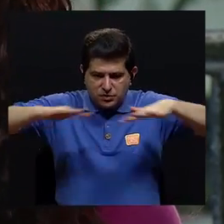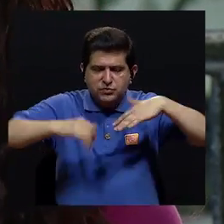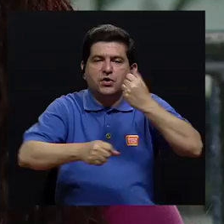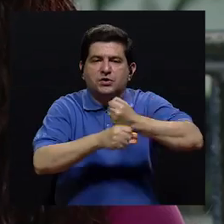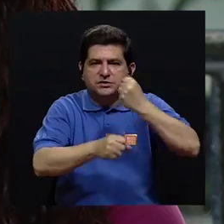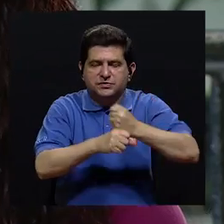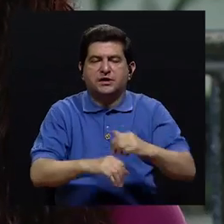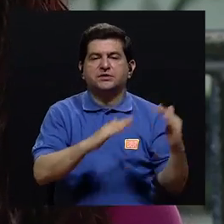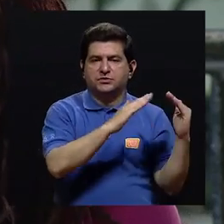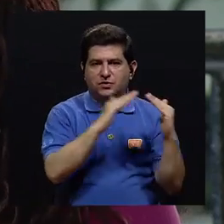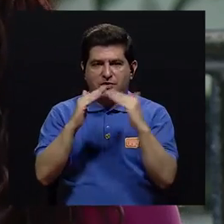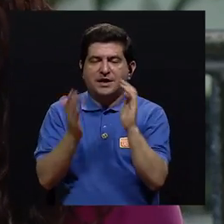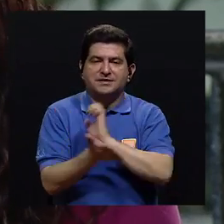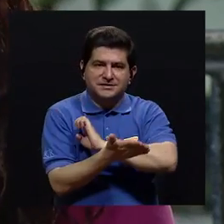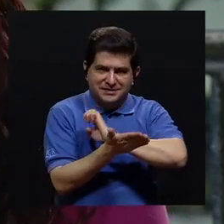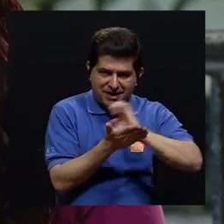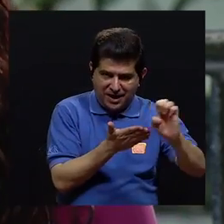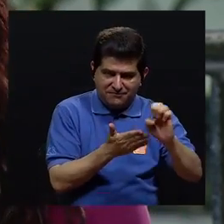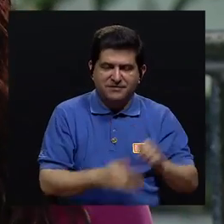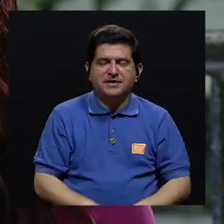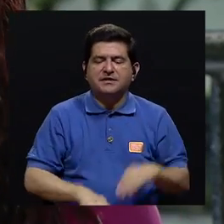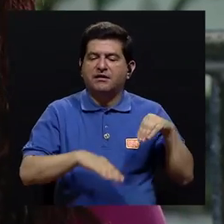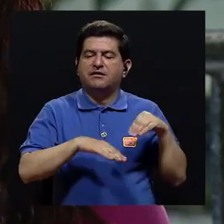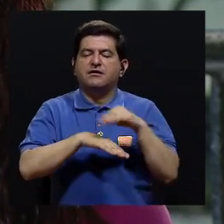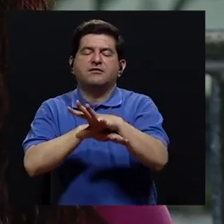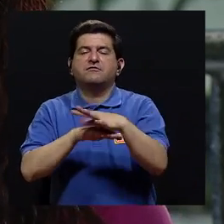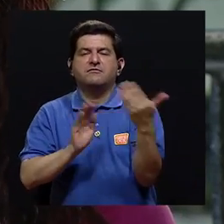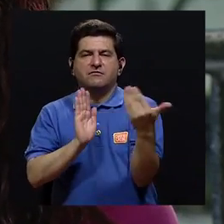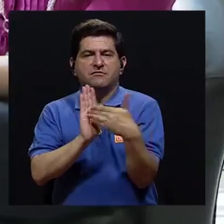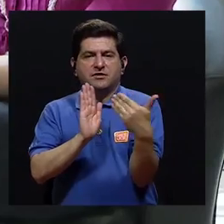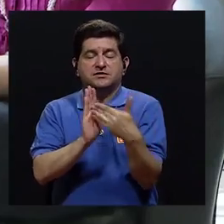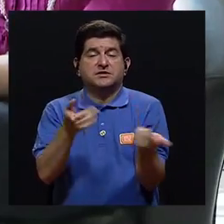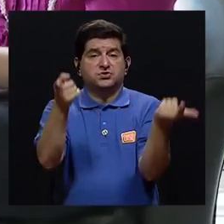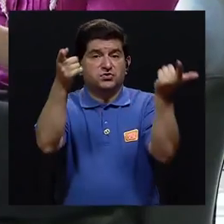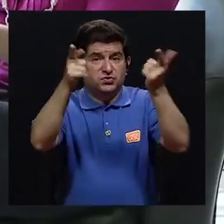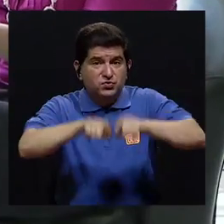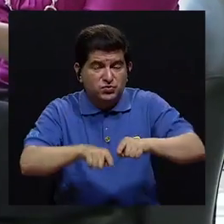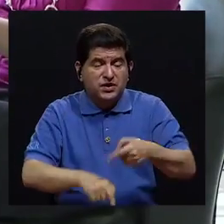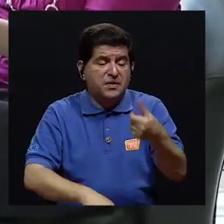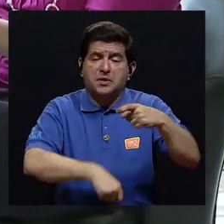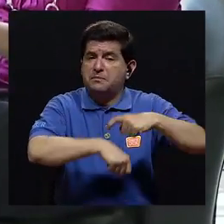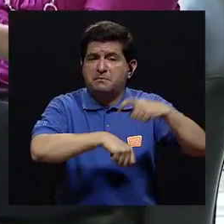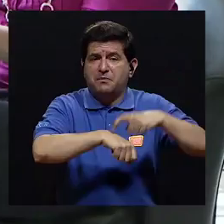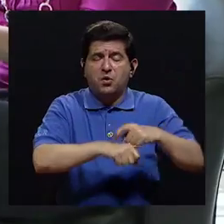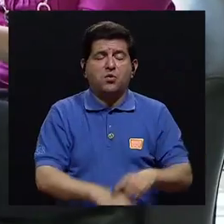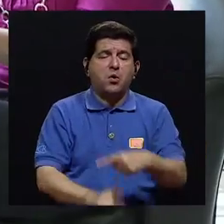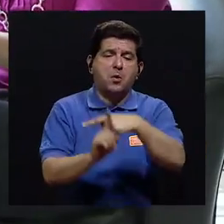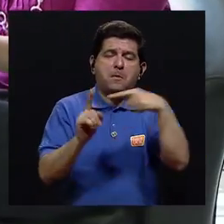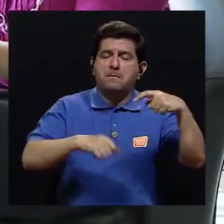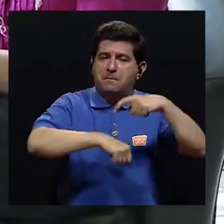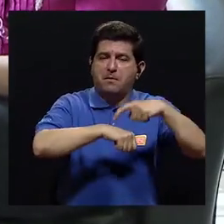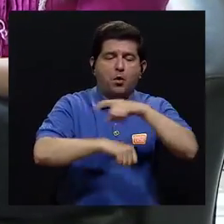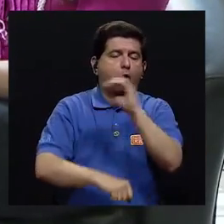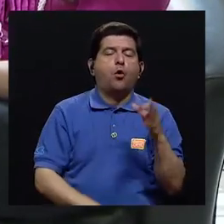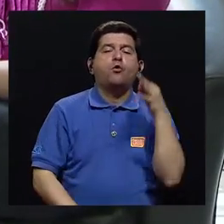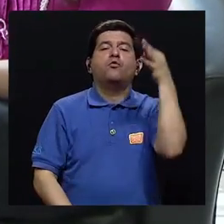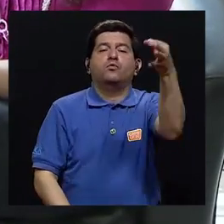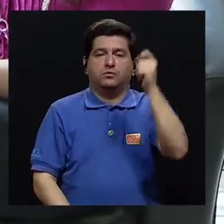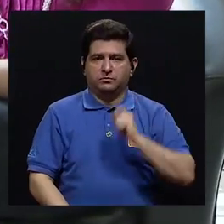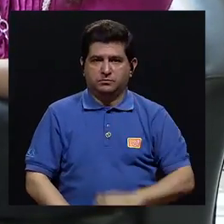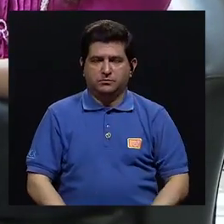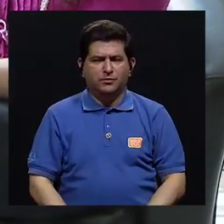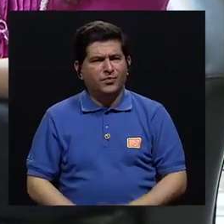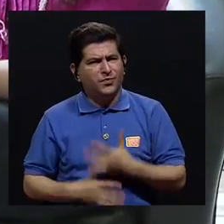trabajo o hasta en el hogar, para poder evitar algún tipo de consecuencia que puede darse en un corto plazo, en un mediano plazo o en un largo